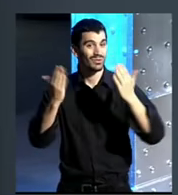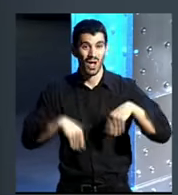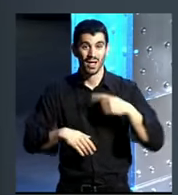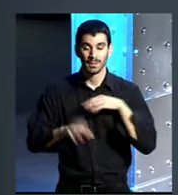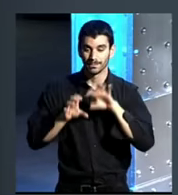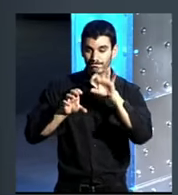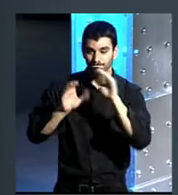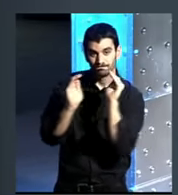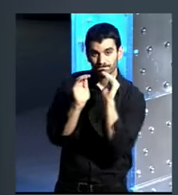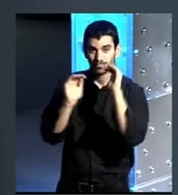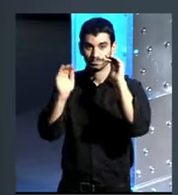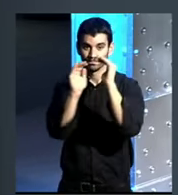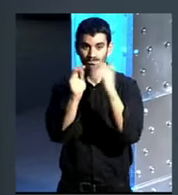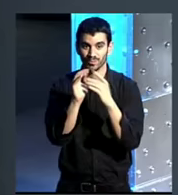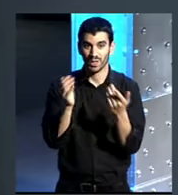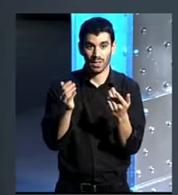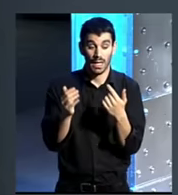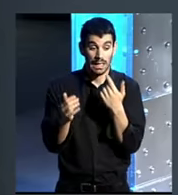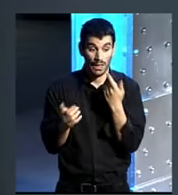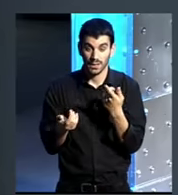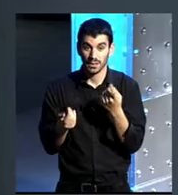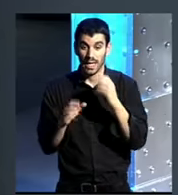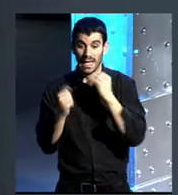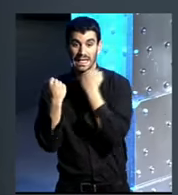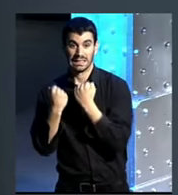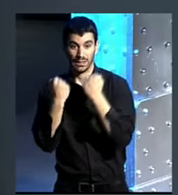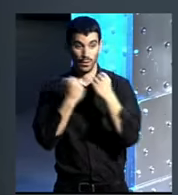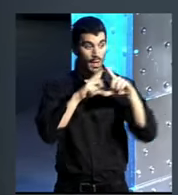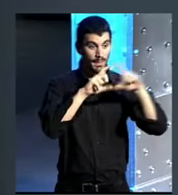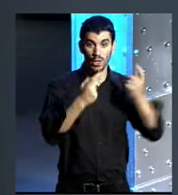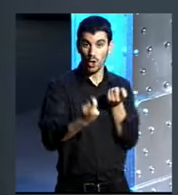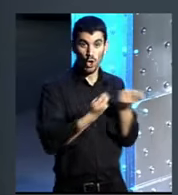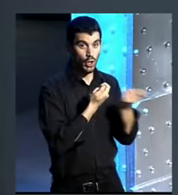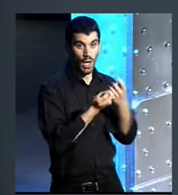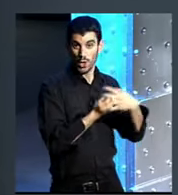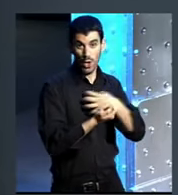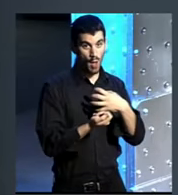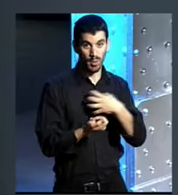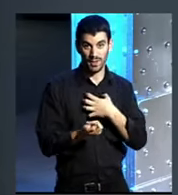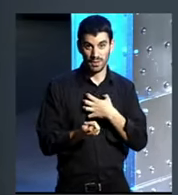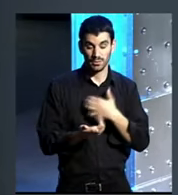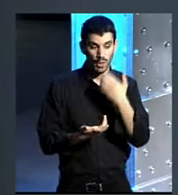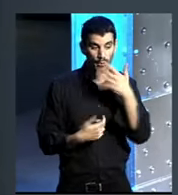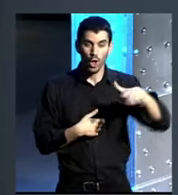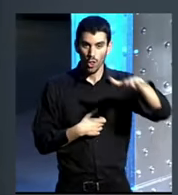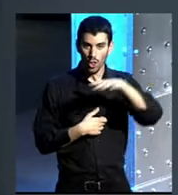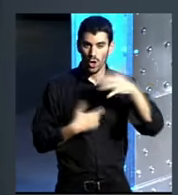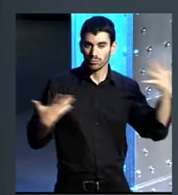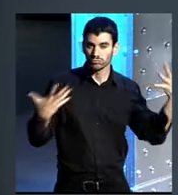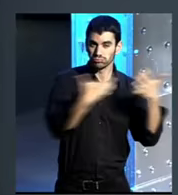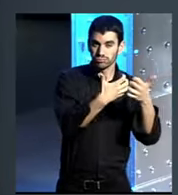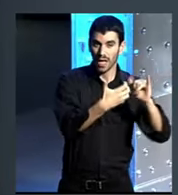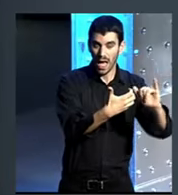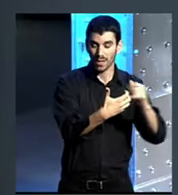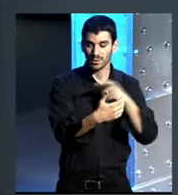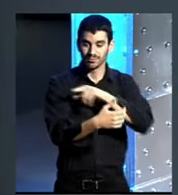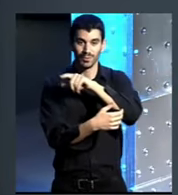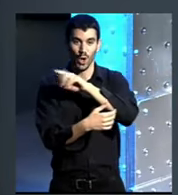globalizadas. Y esto genera grandes retos de falta de regulación en zonas de conflicto o en países